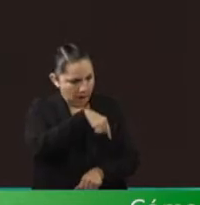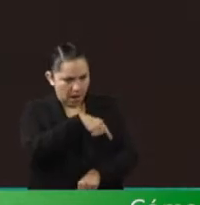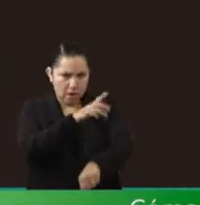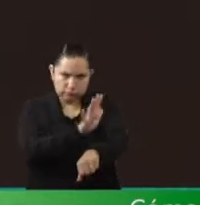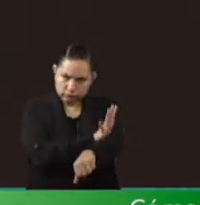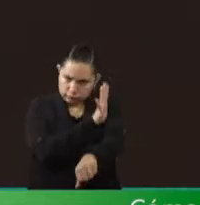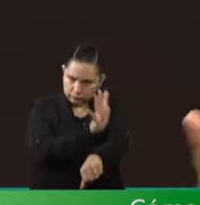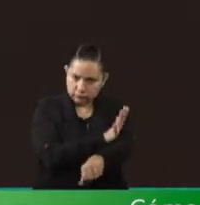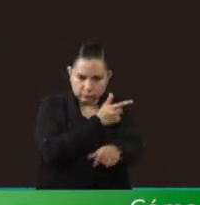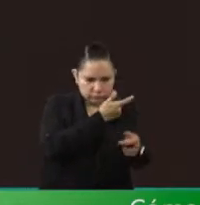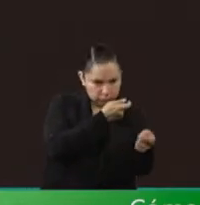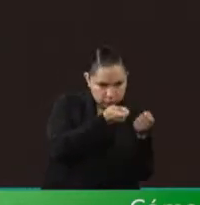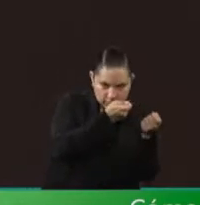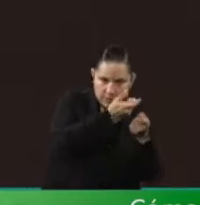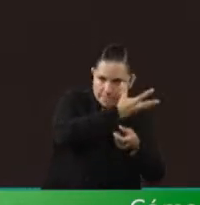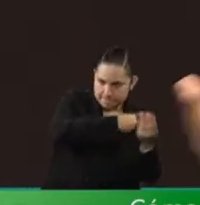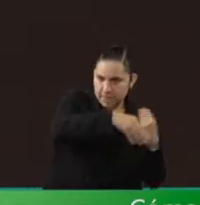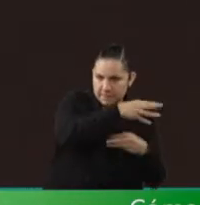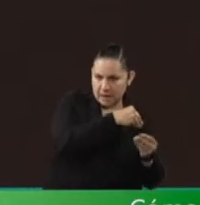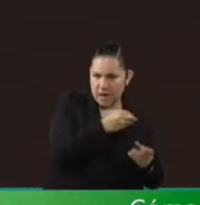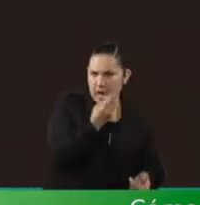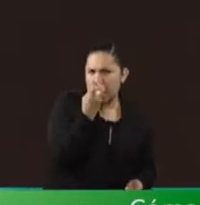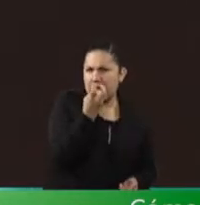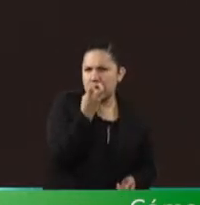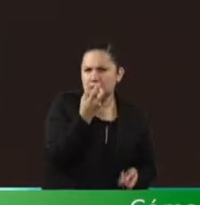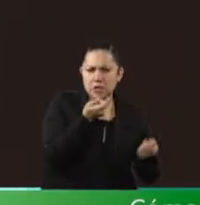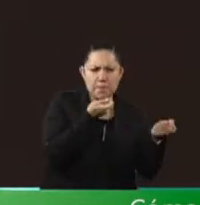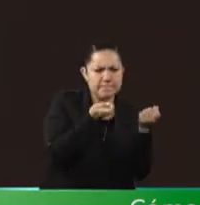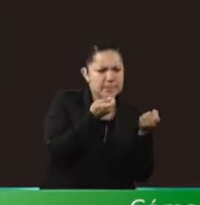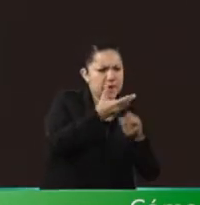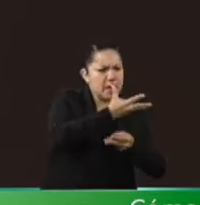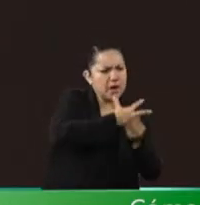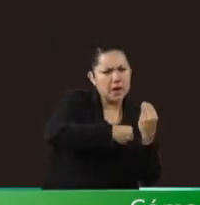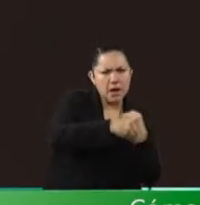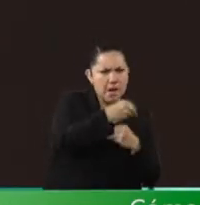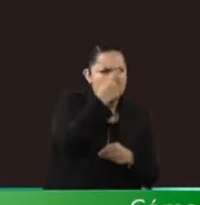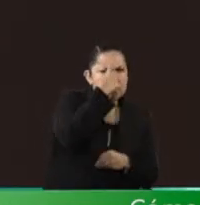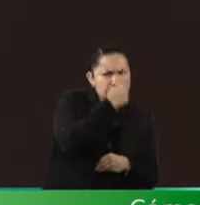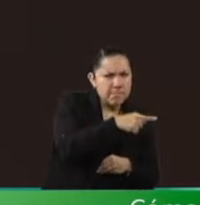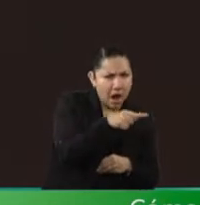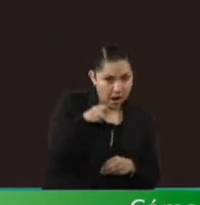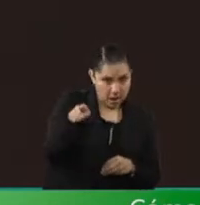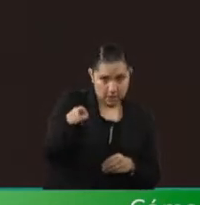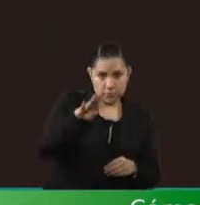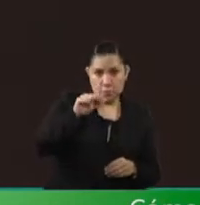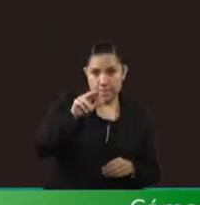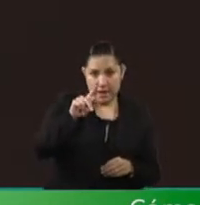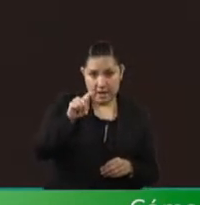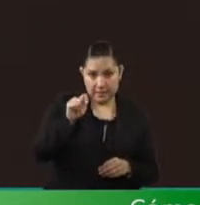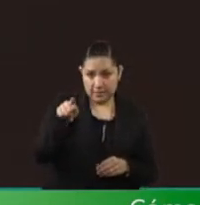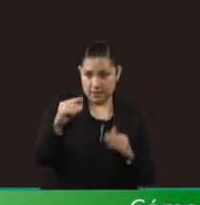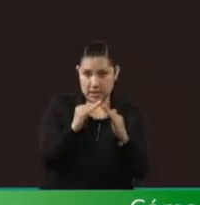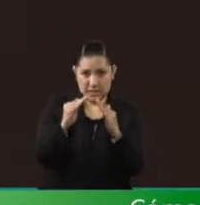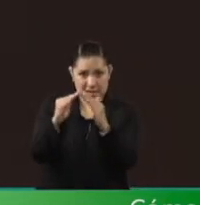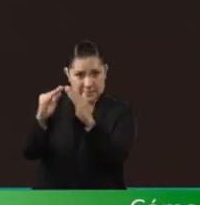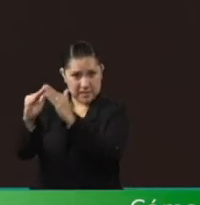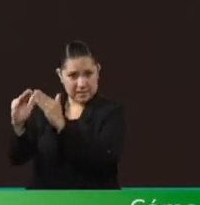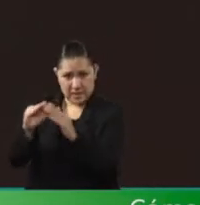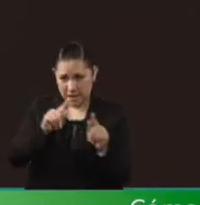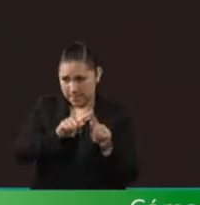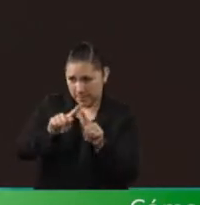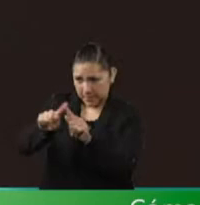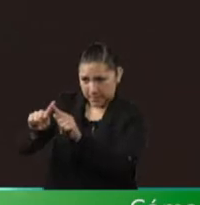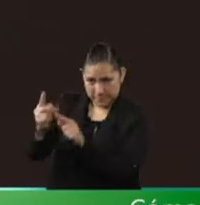quién para las 25 casas de Manuel batre porque la gente común y los ciudadanos de a pie no saben de